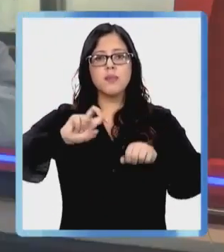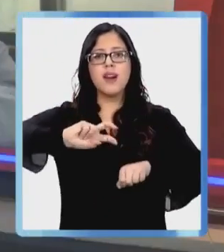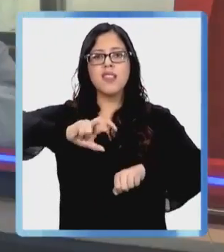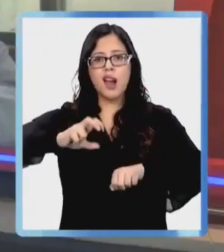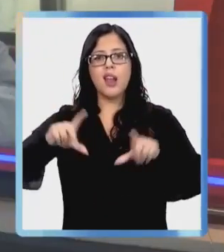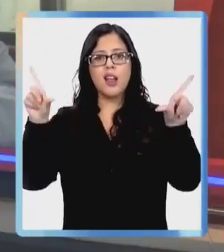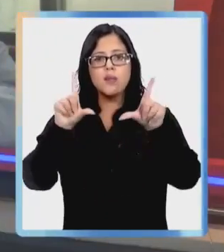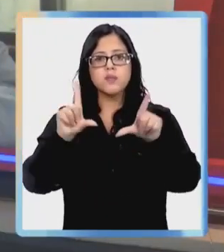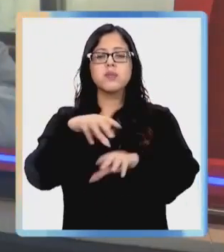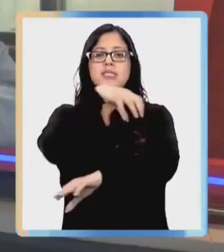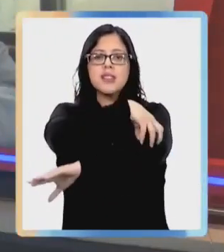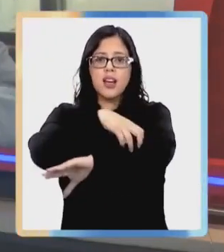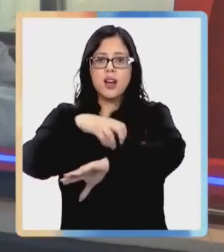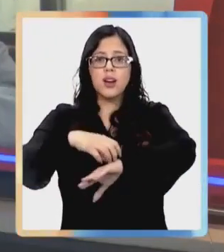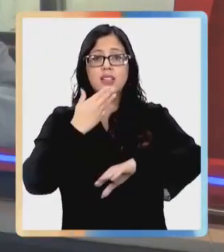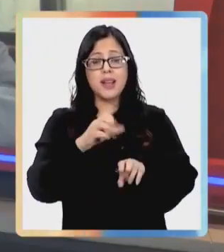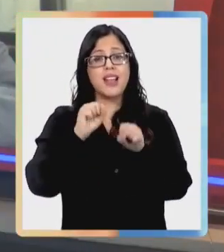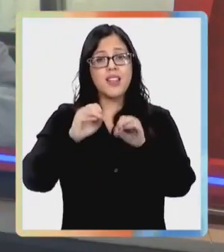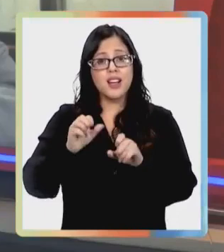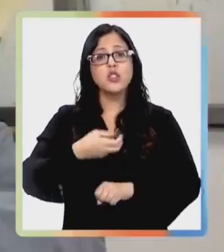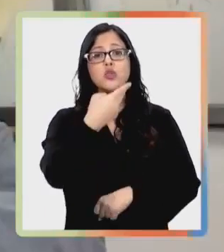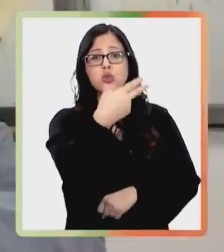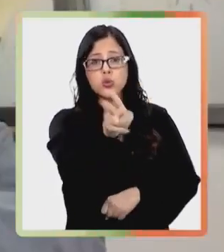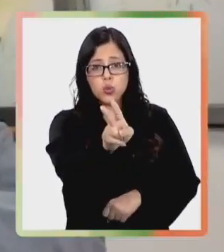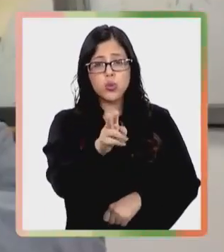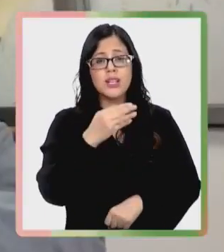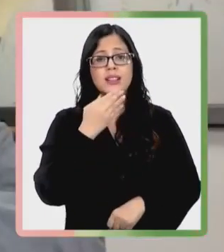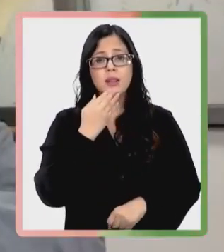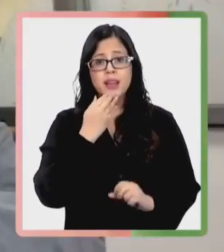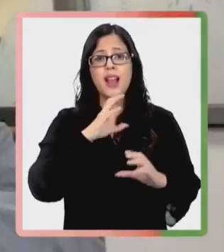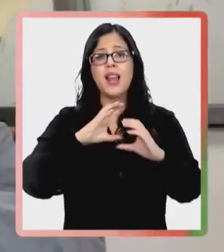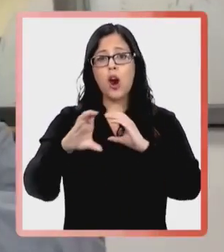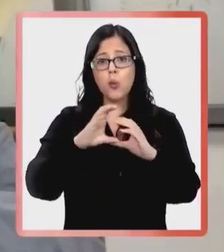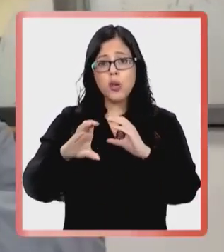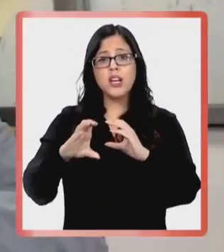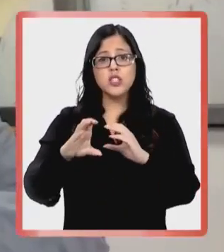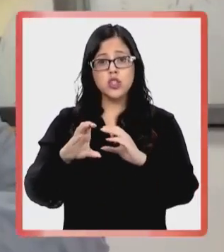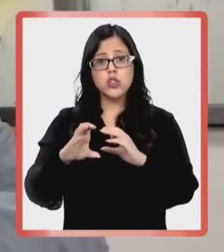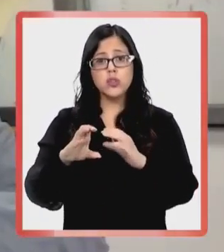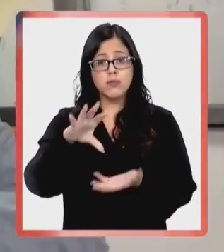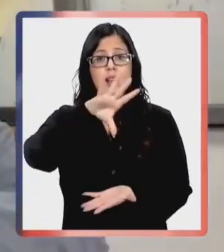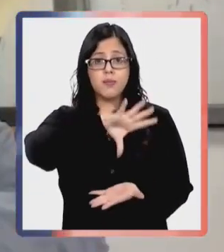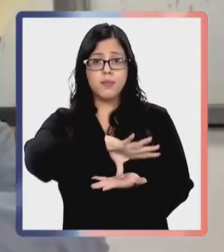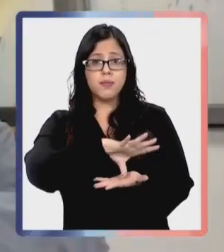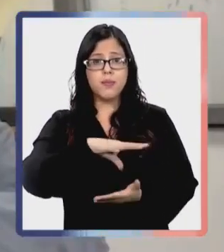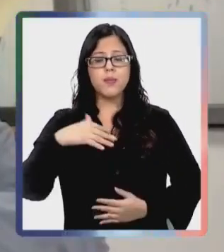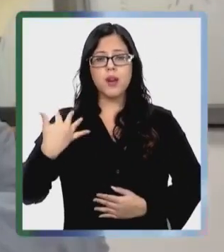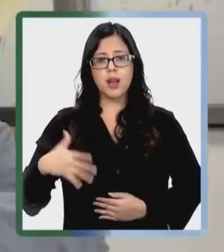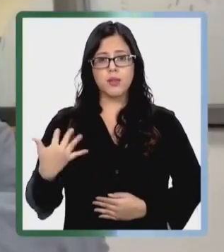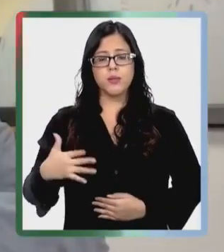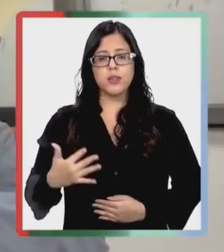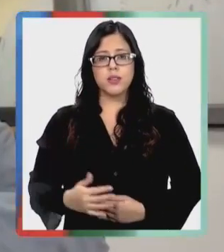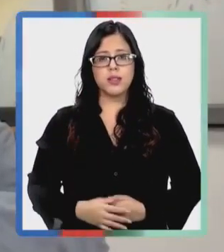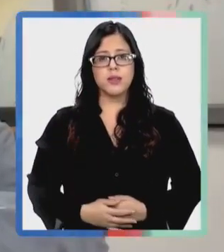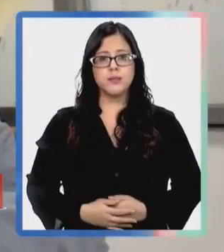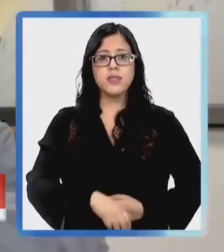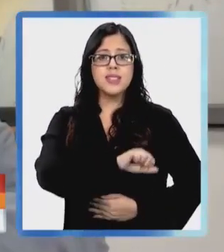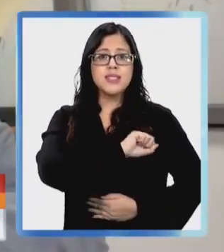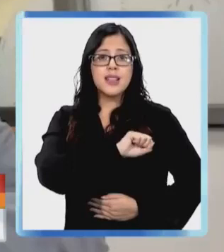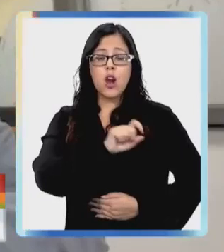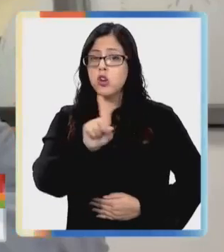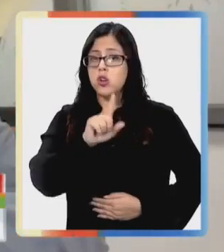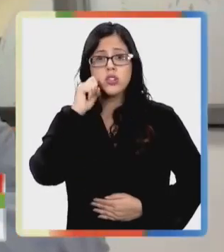estos canales regionales o la educación que hace usted, la comunicación que hace a nivel de las regiones en todo el país es muy